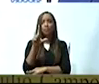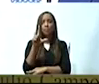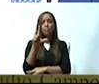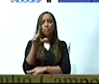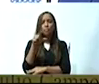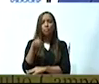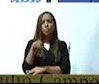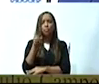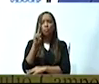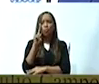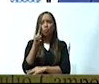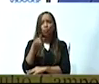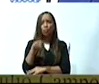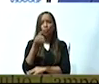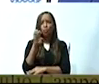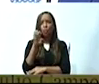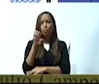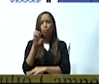de Hacienda.